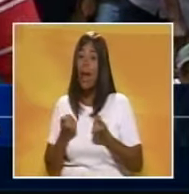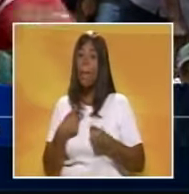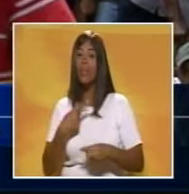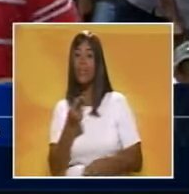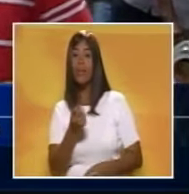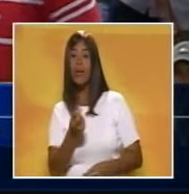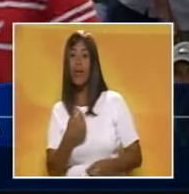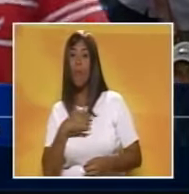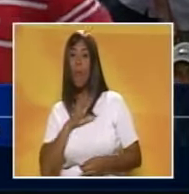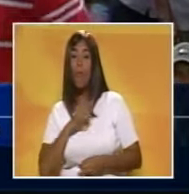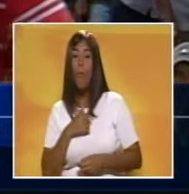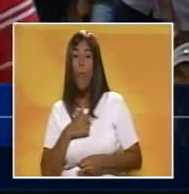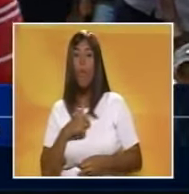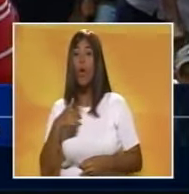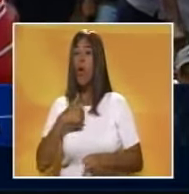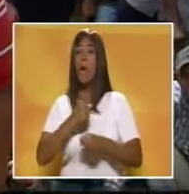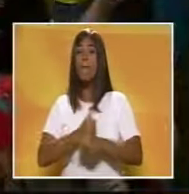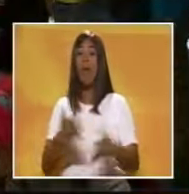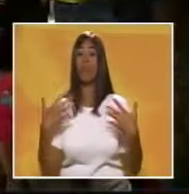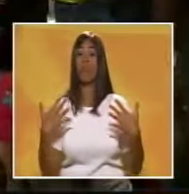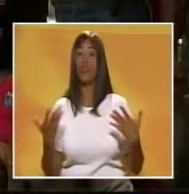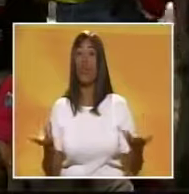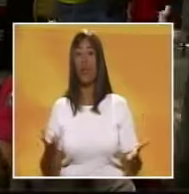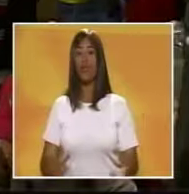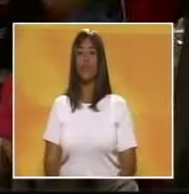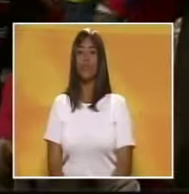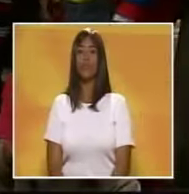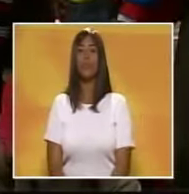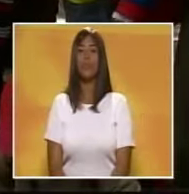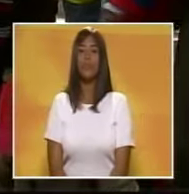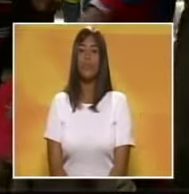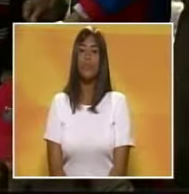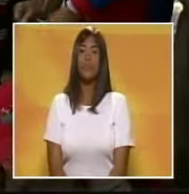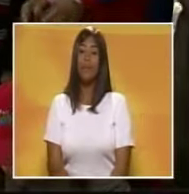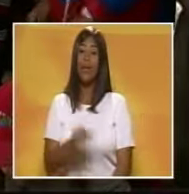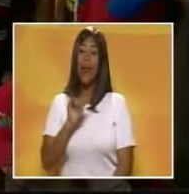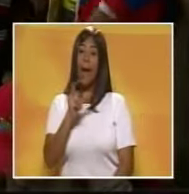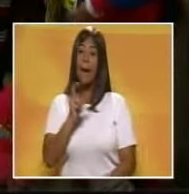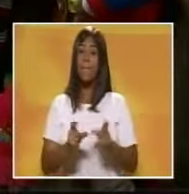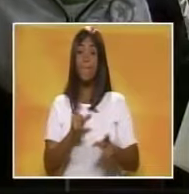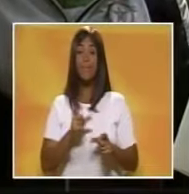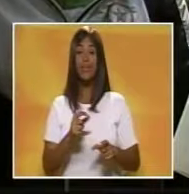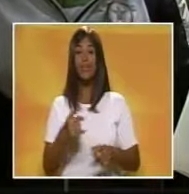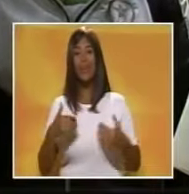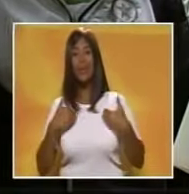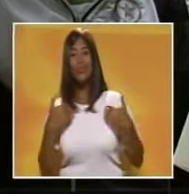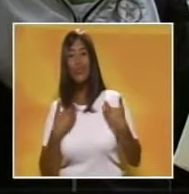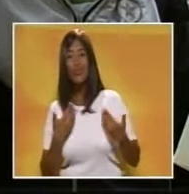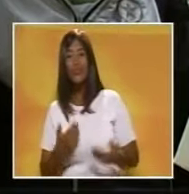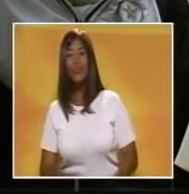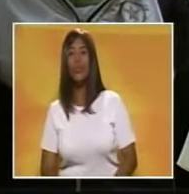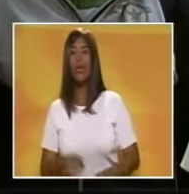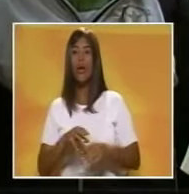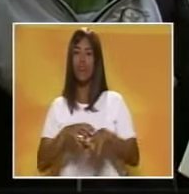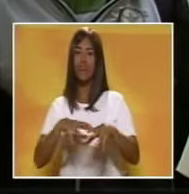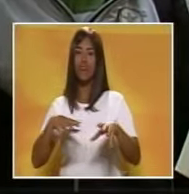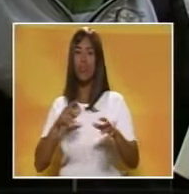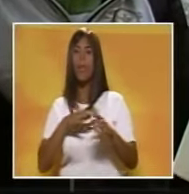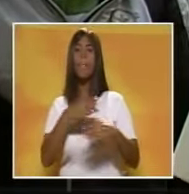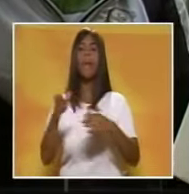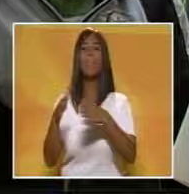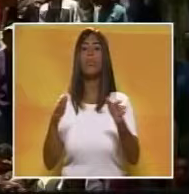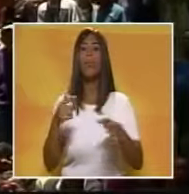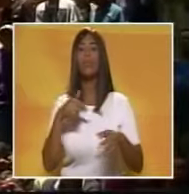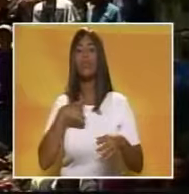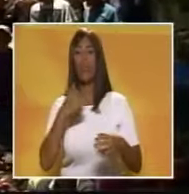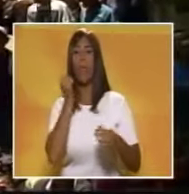Y ese dinero lo estamos esperando con ansia. Los afectados rechazaron que fuesen dispersados cuando